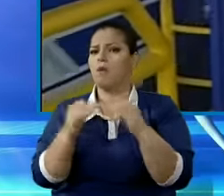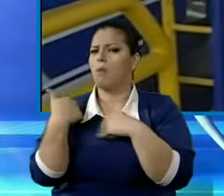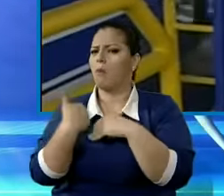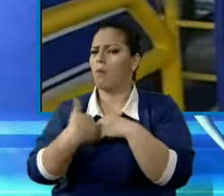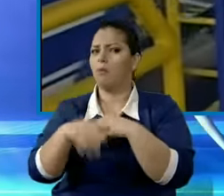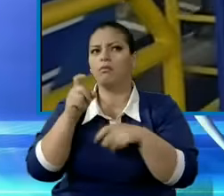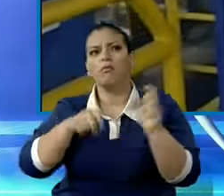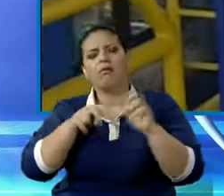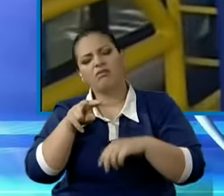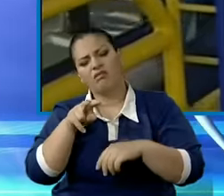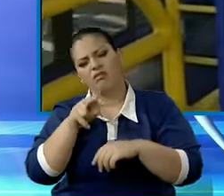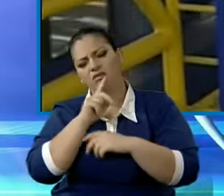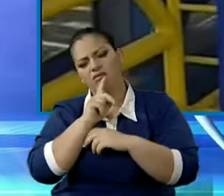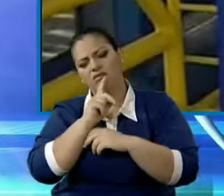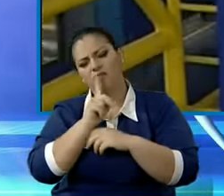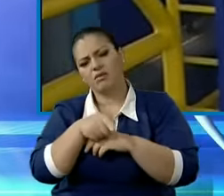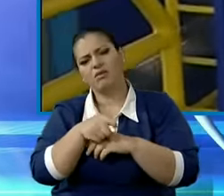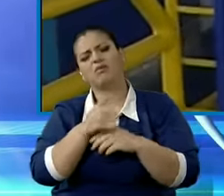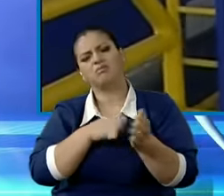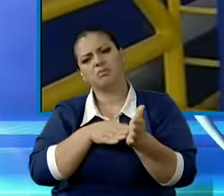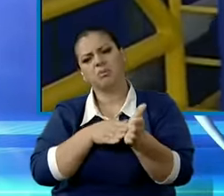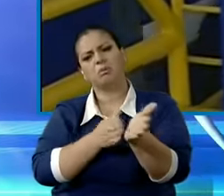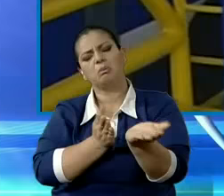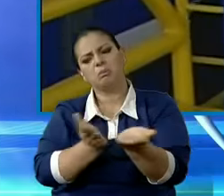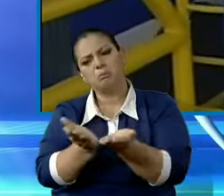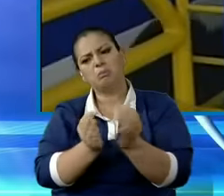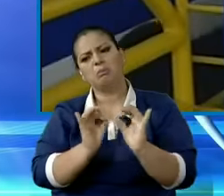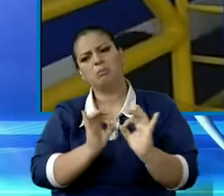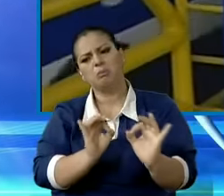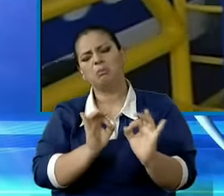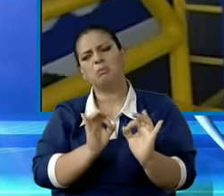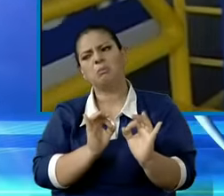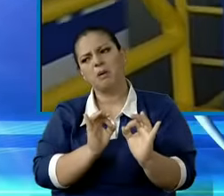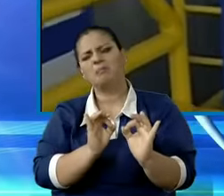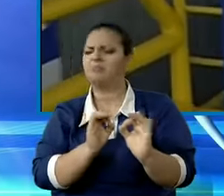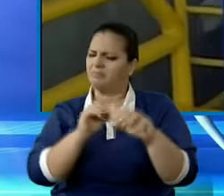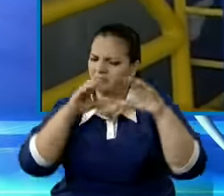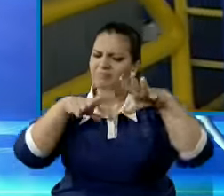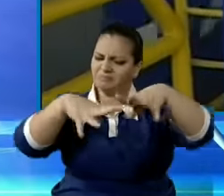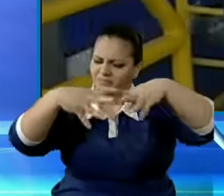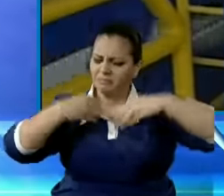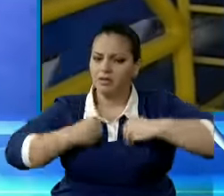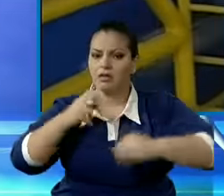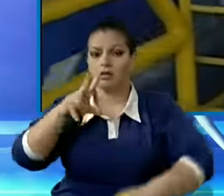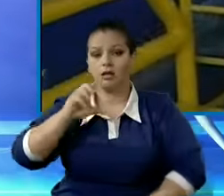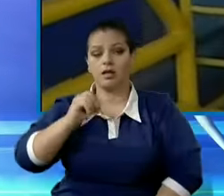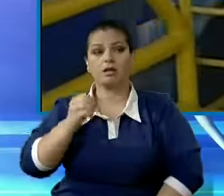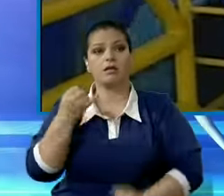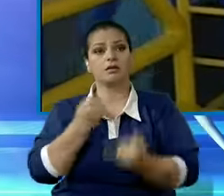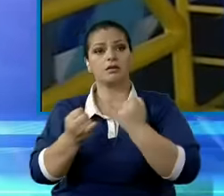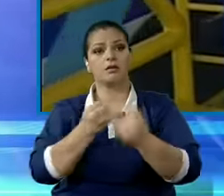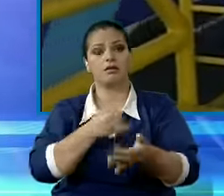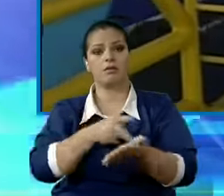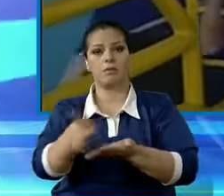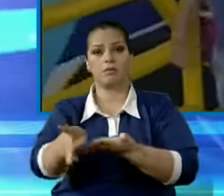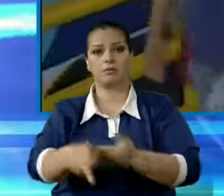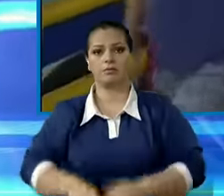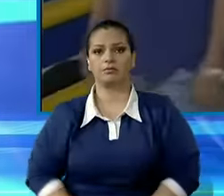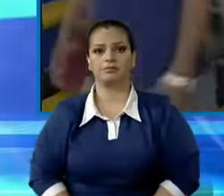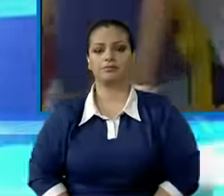gente va a tener voluntad. Cuando se vea tratada, bien tratada, estimada, con respeto, con consideración y con unidades que les brinden las